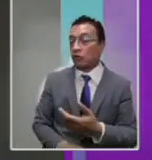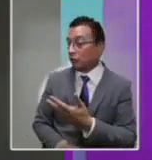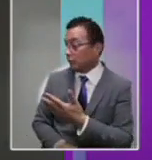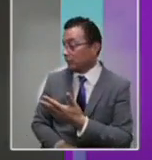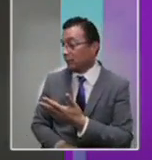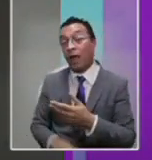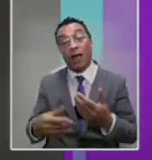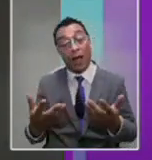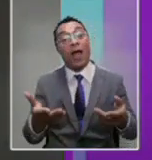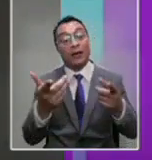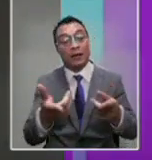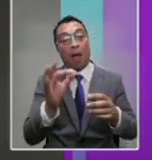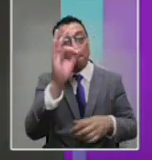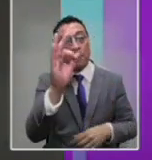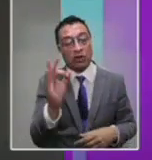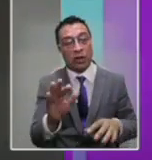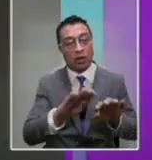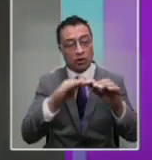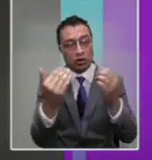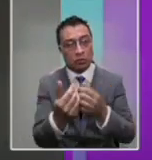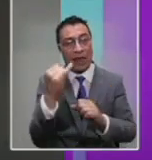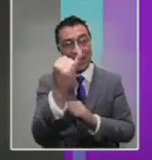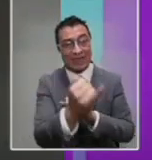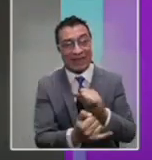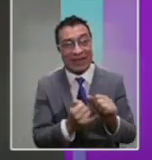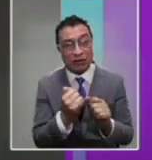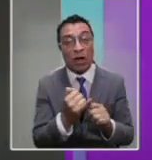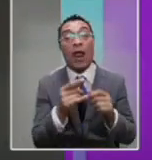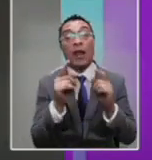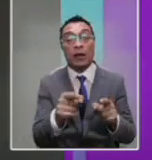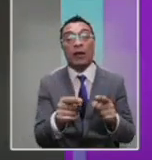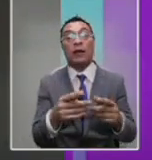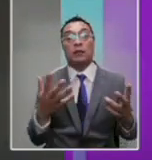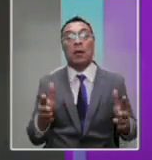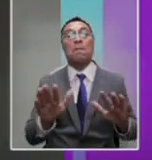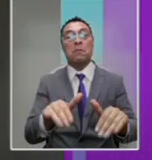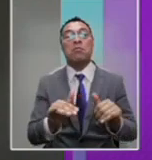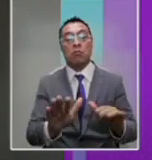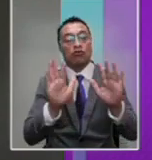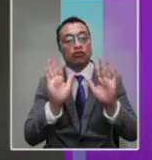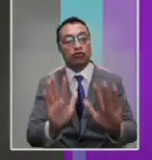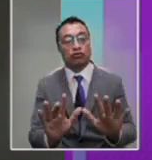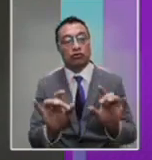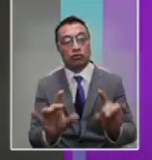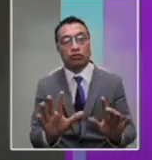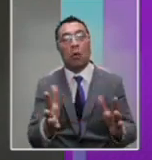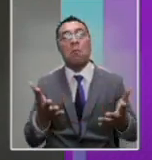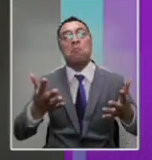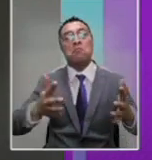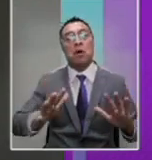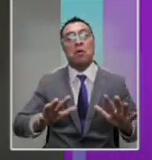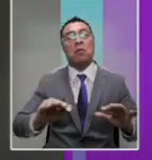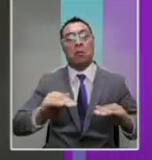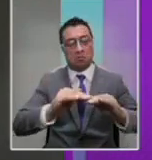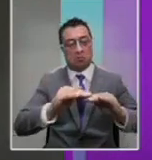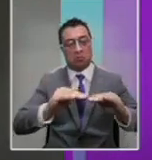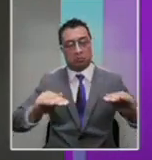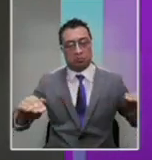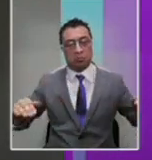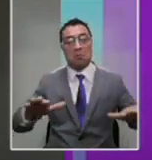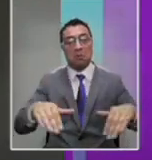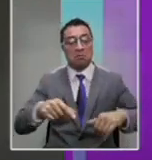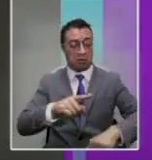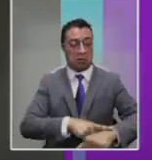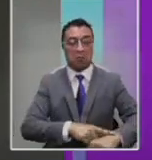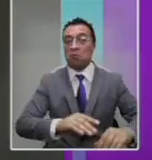años. Sin embargo, el porcentaje de migrantes internacionales se ha mantenido relativamente